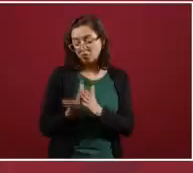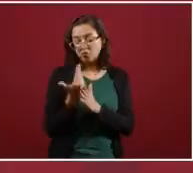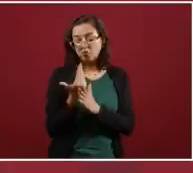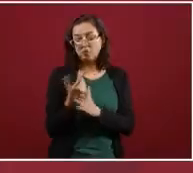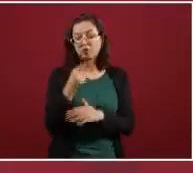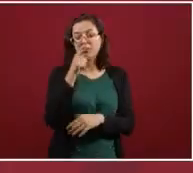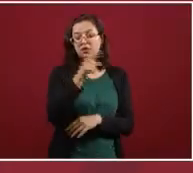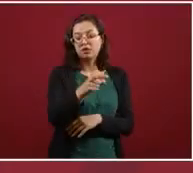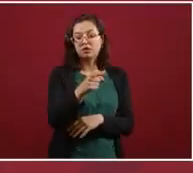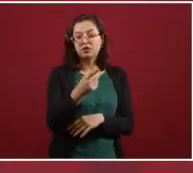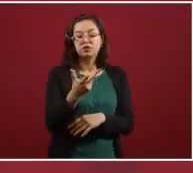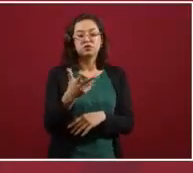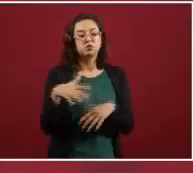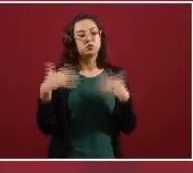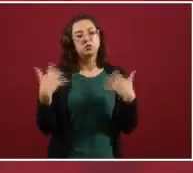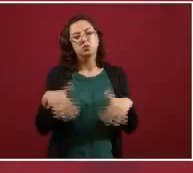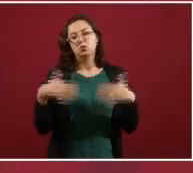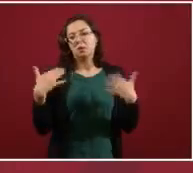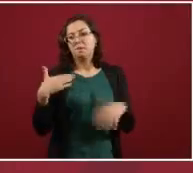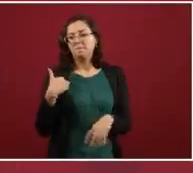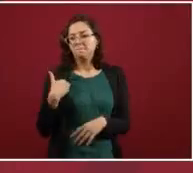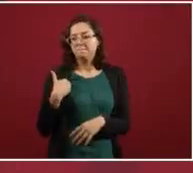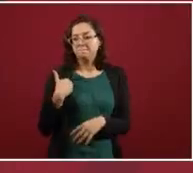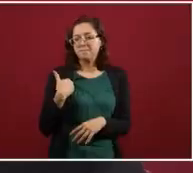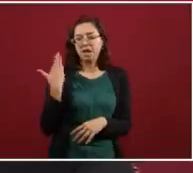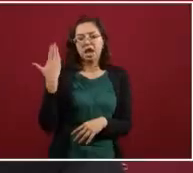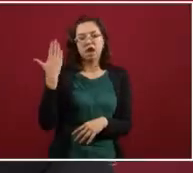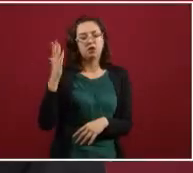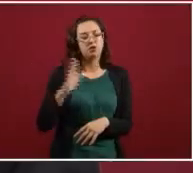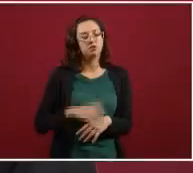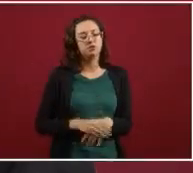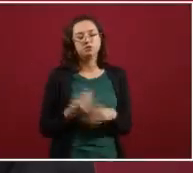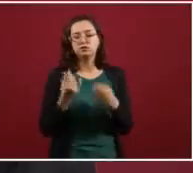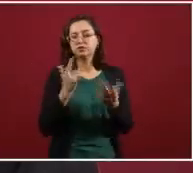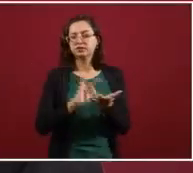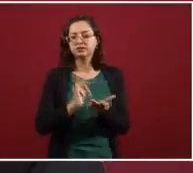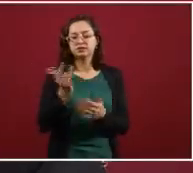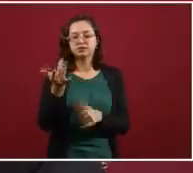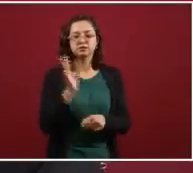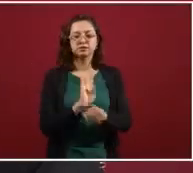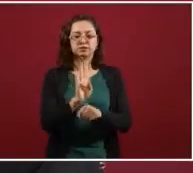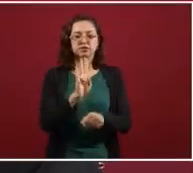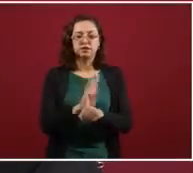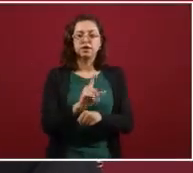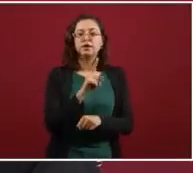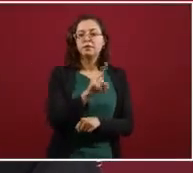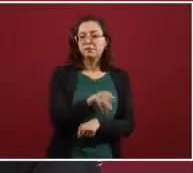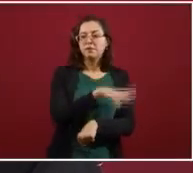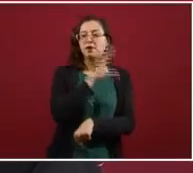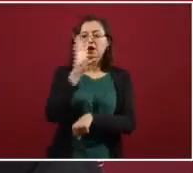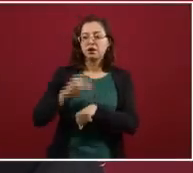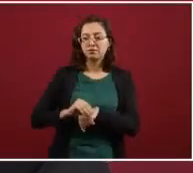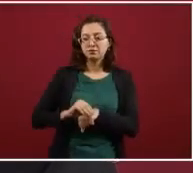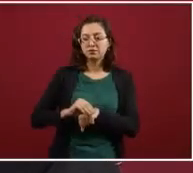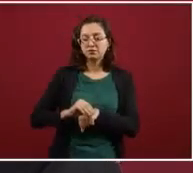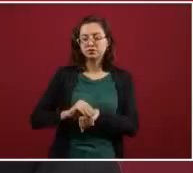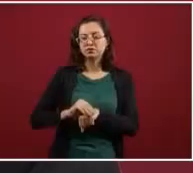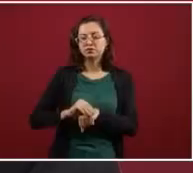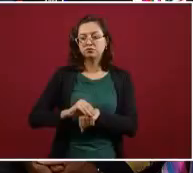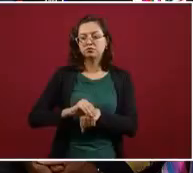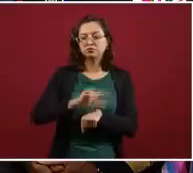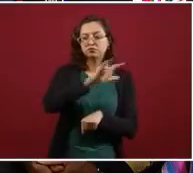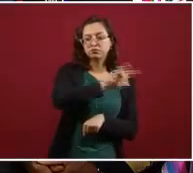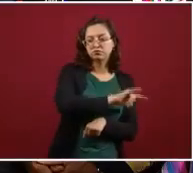milagrosamente casi y también agradecemos el gobierno de brasil el permiso para poder